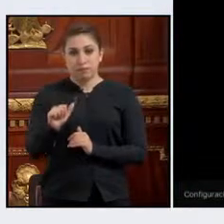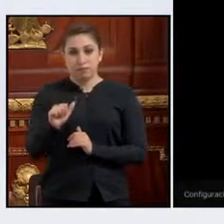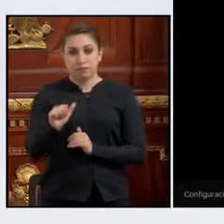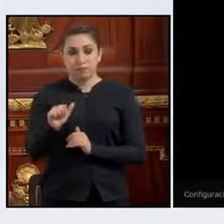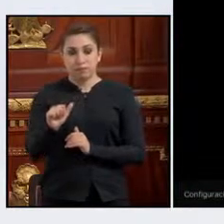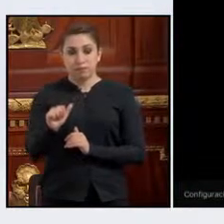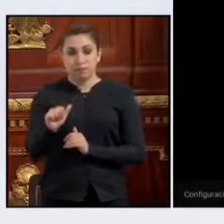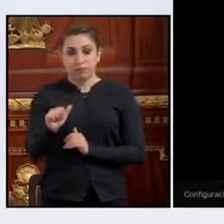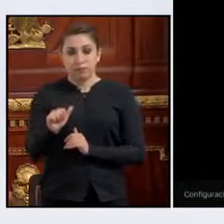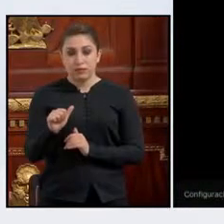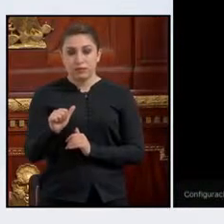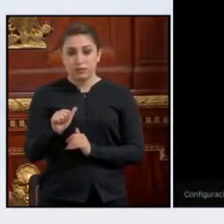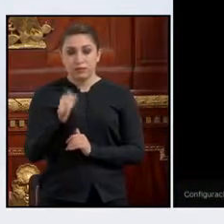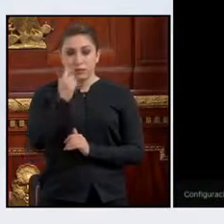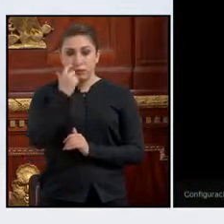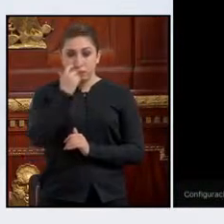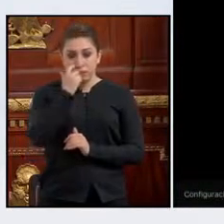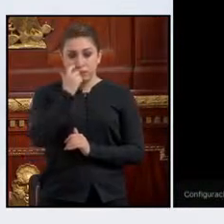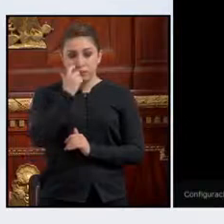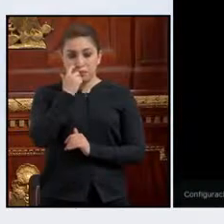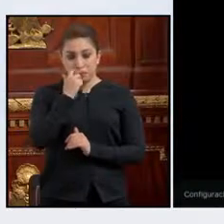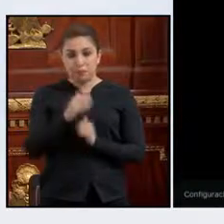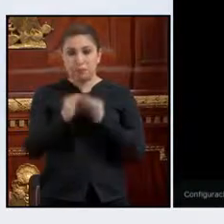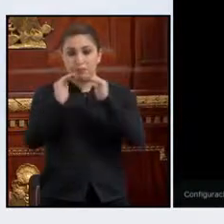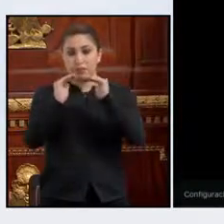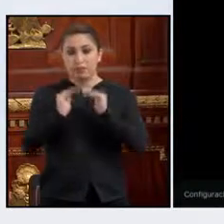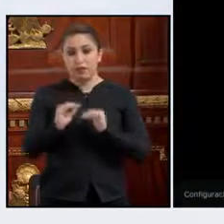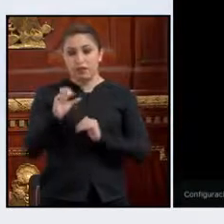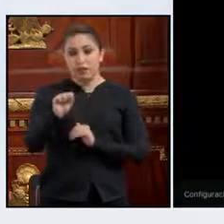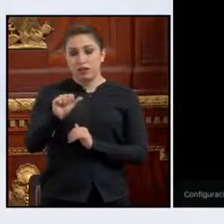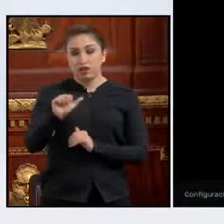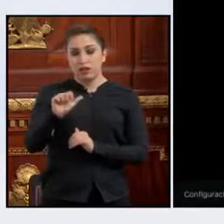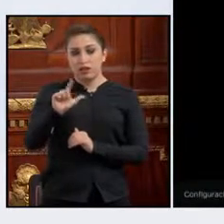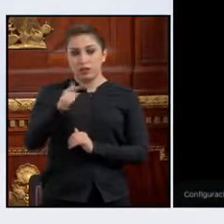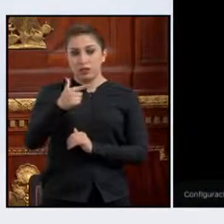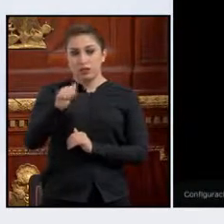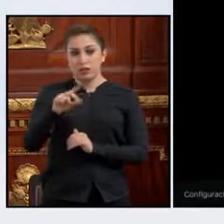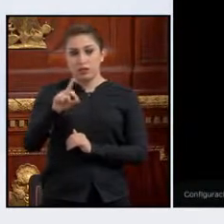Saldaña Hernández Margarita. Salgado Vázquez Rigoberto.